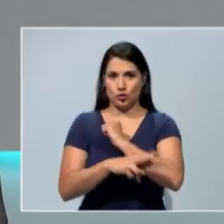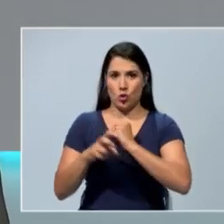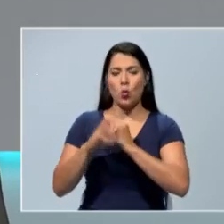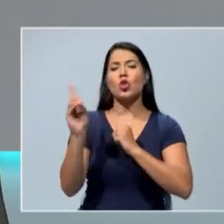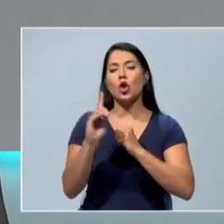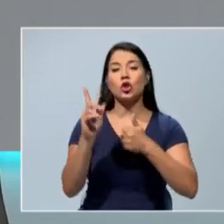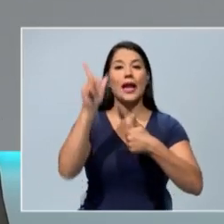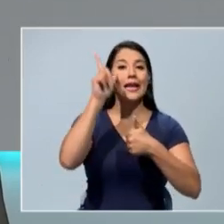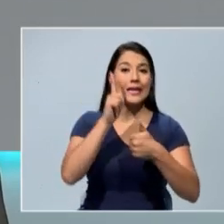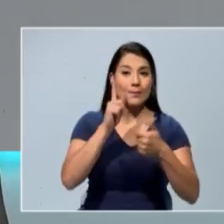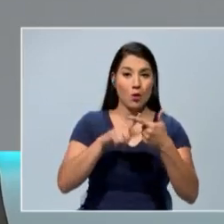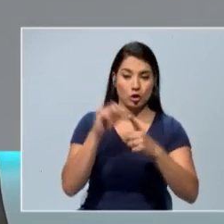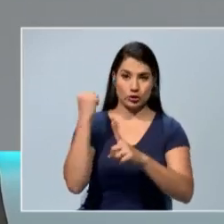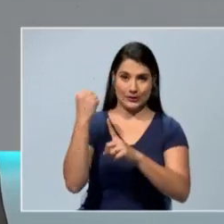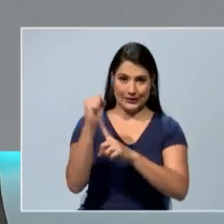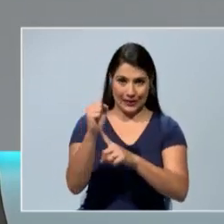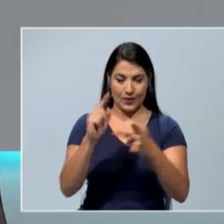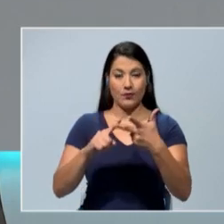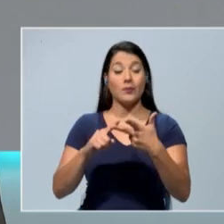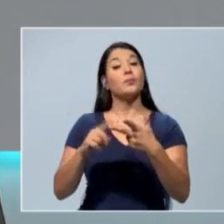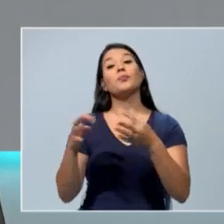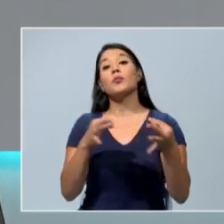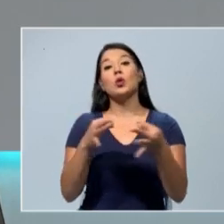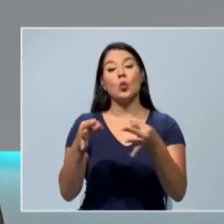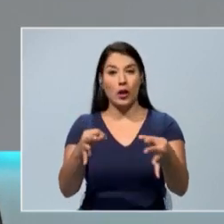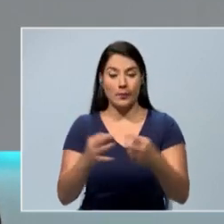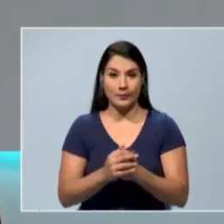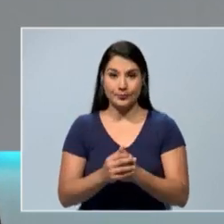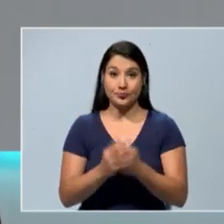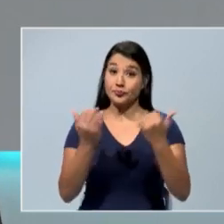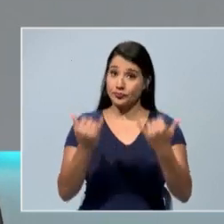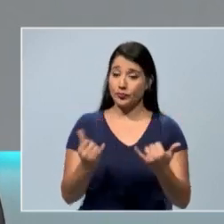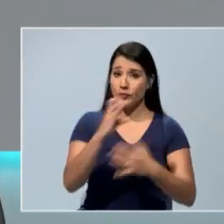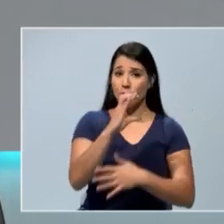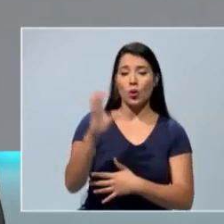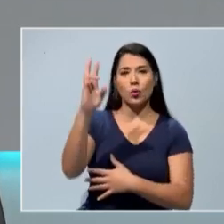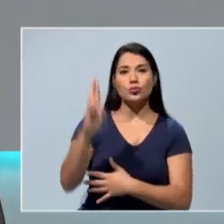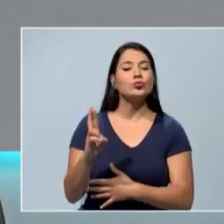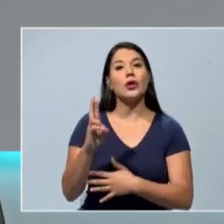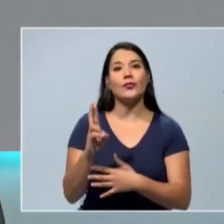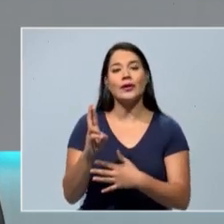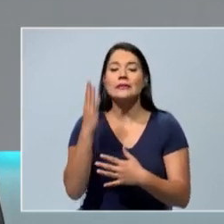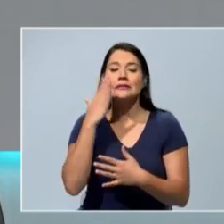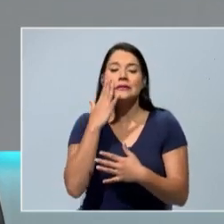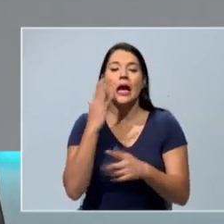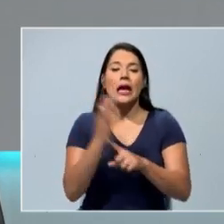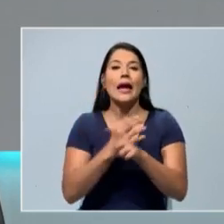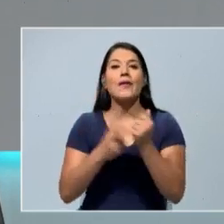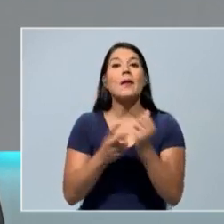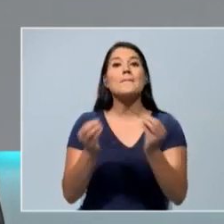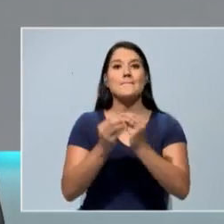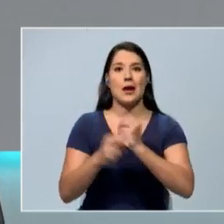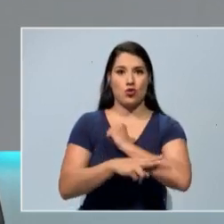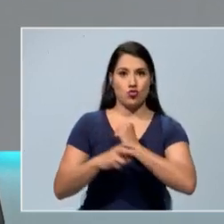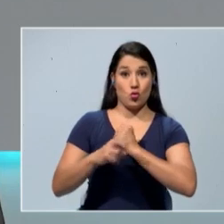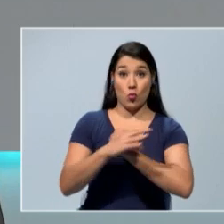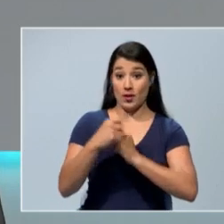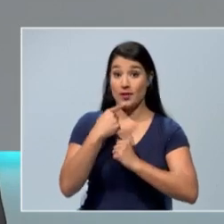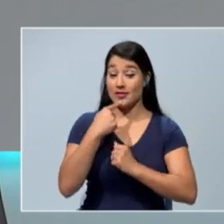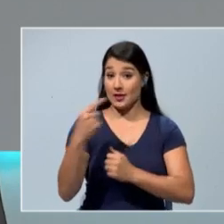Turrialba. Costa Rica tampoco escapa al riesgo generado por estos hechos delictivos y el Cuerpo de Bomberos asegura que un incendio a